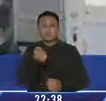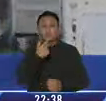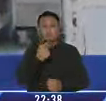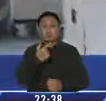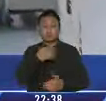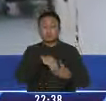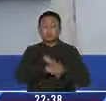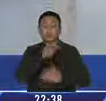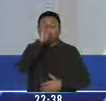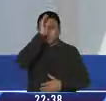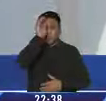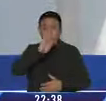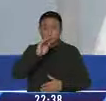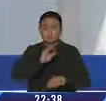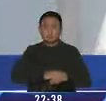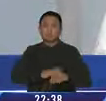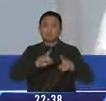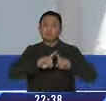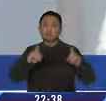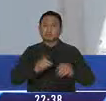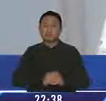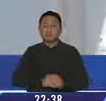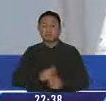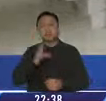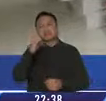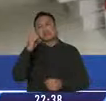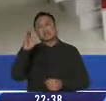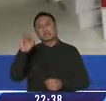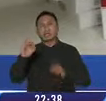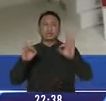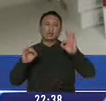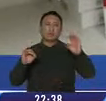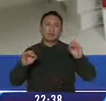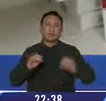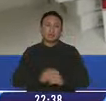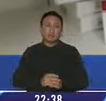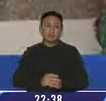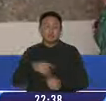en los hospitales sería variado entre el 70 y el 90%, pero que